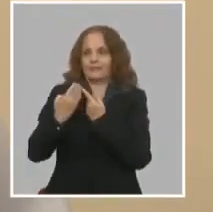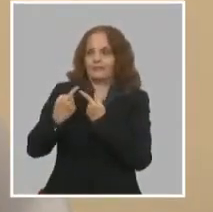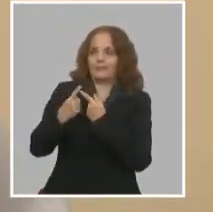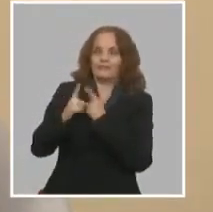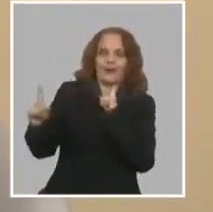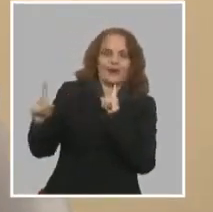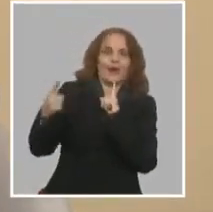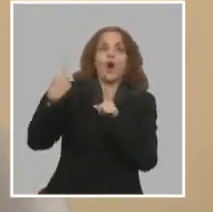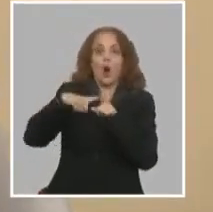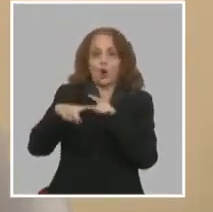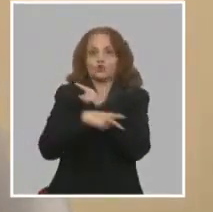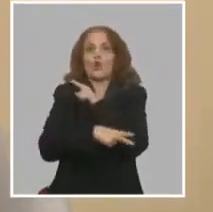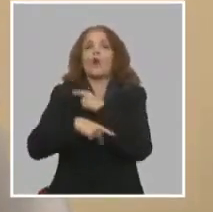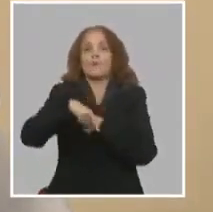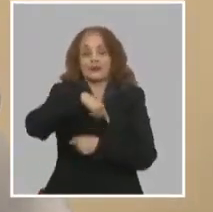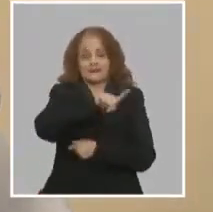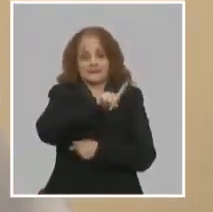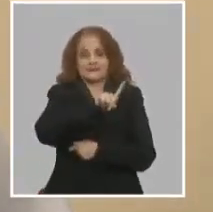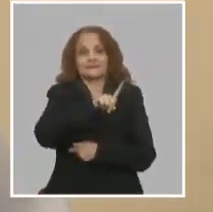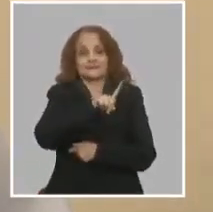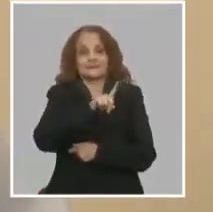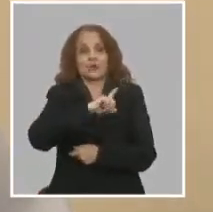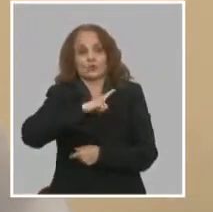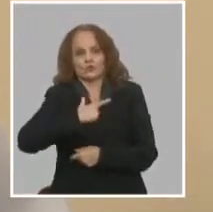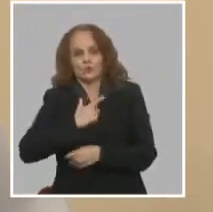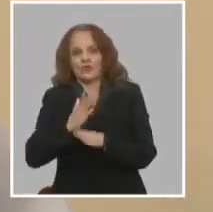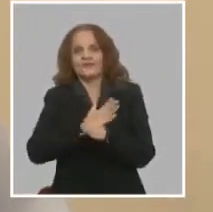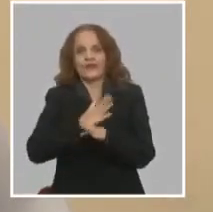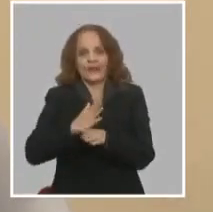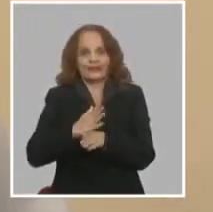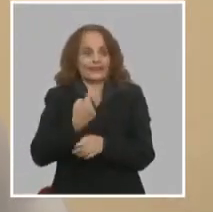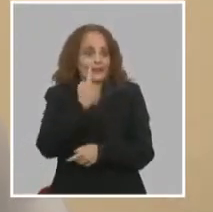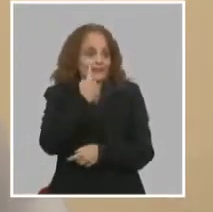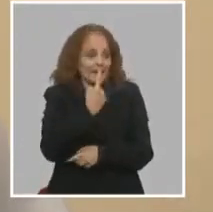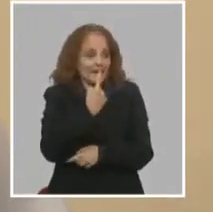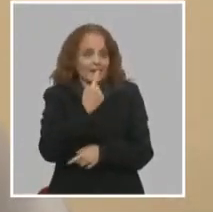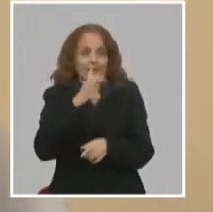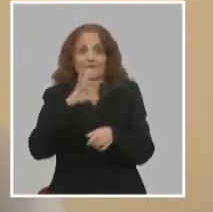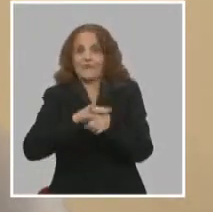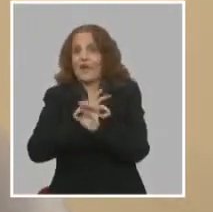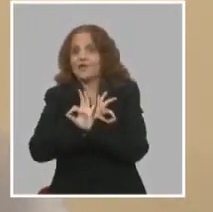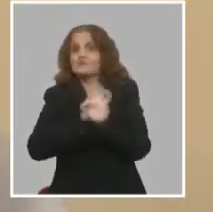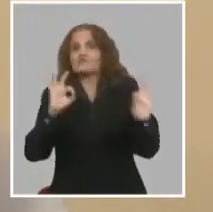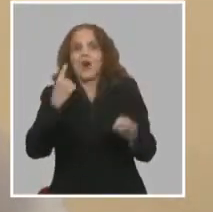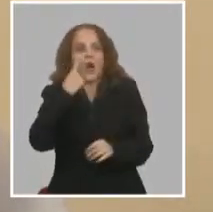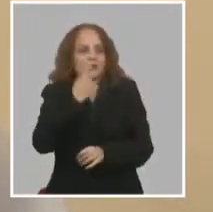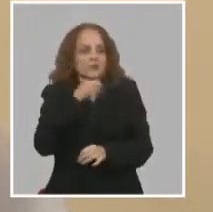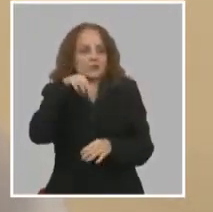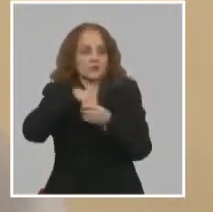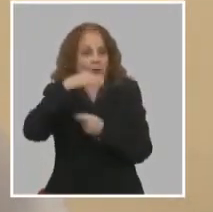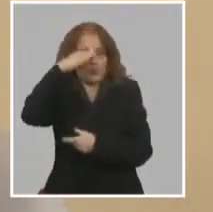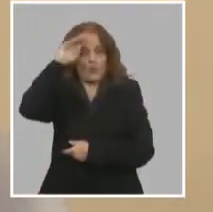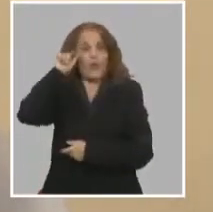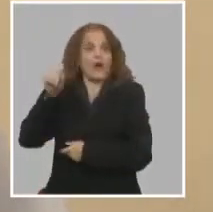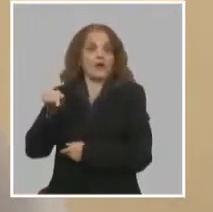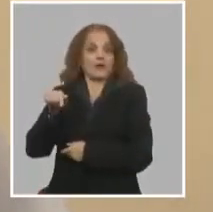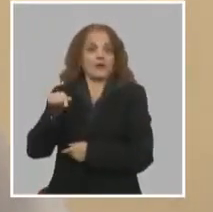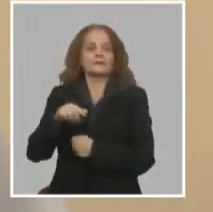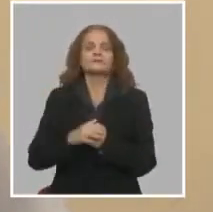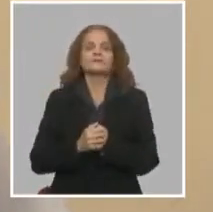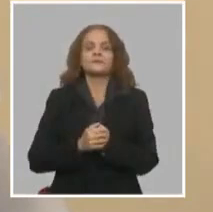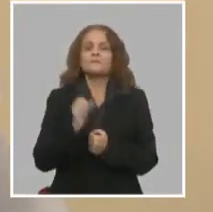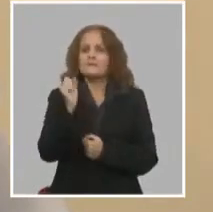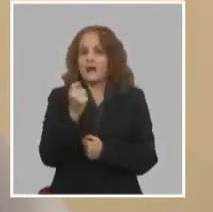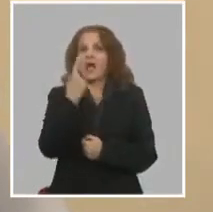estar en otro país con otra cultura y enfrentarse a enfermedades que en Cuba no existían. La primera vez que me enfrenté a